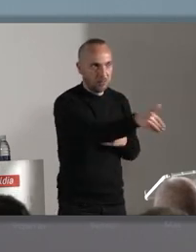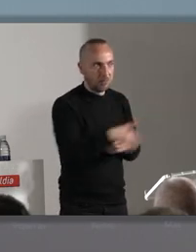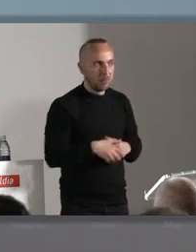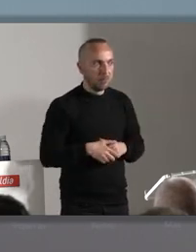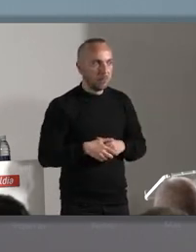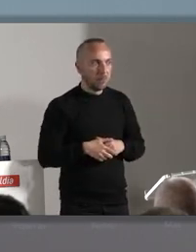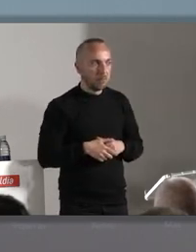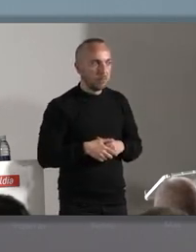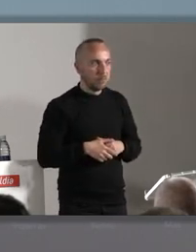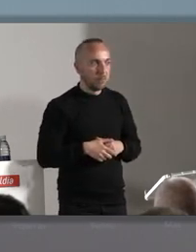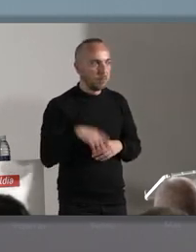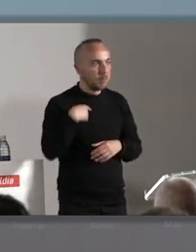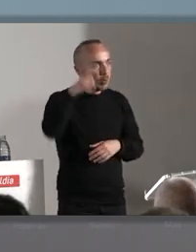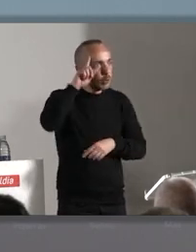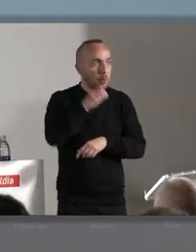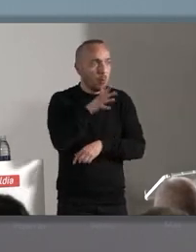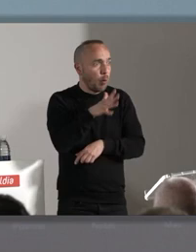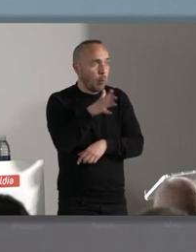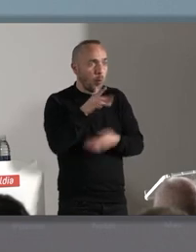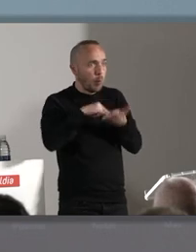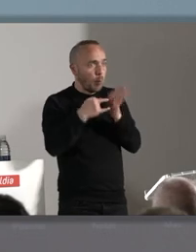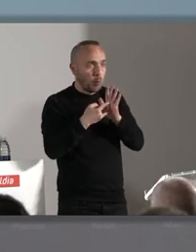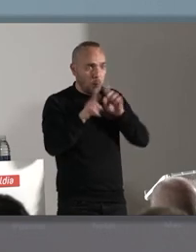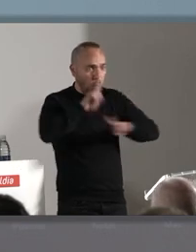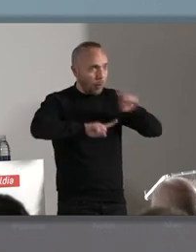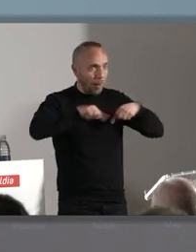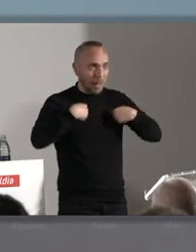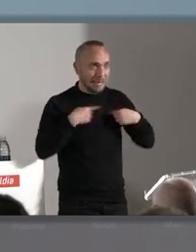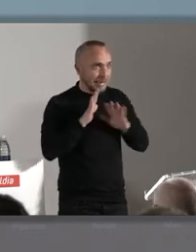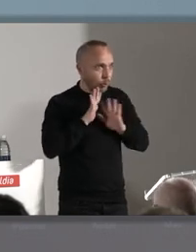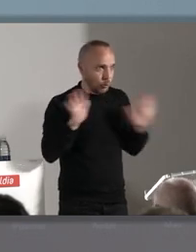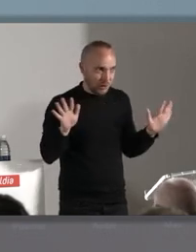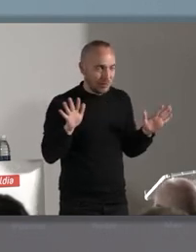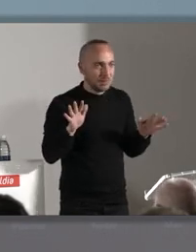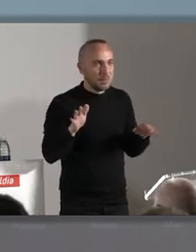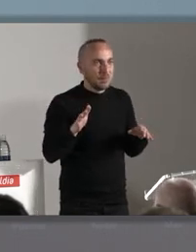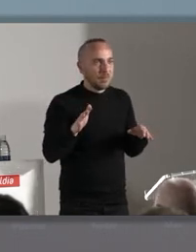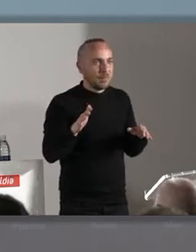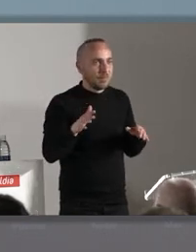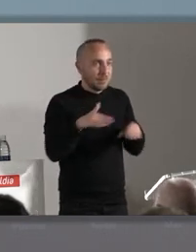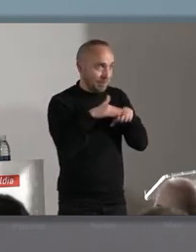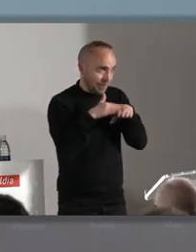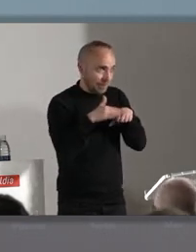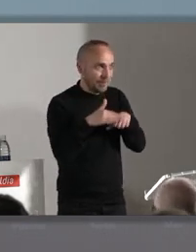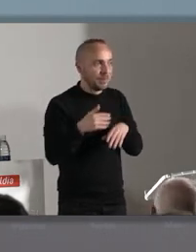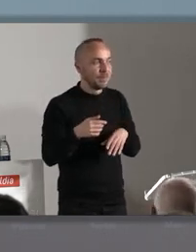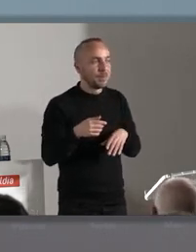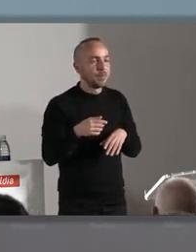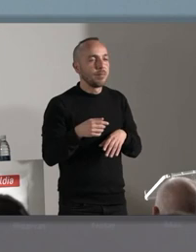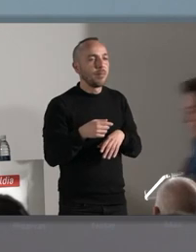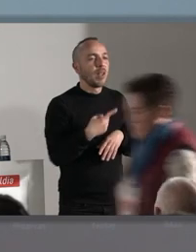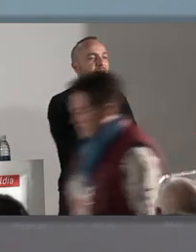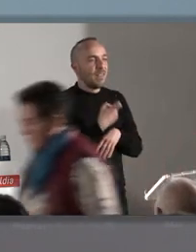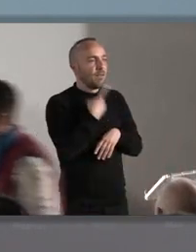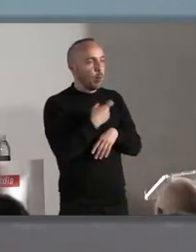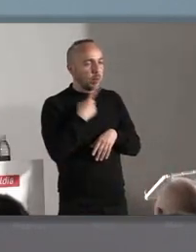No sé por qué, tengo yo también problemas técnicos en pasar la pantalla, disculpad ahora. ¿Qué dificultades de